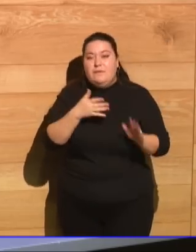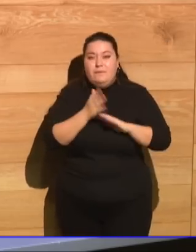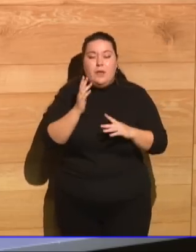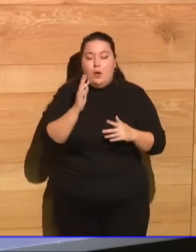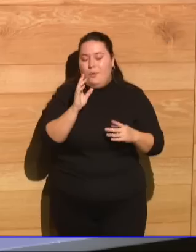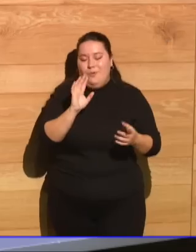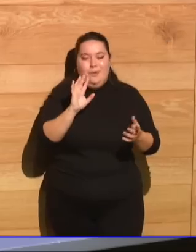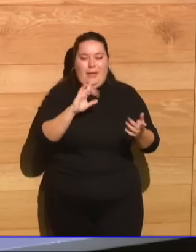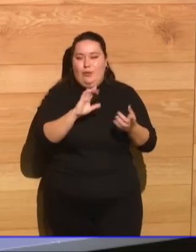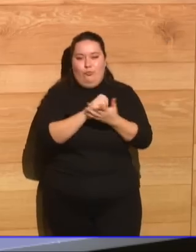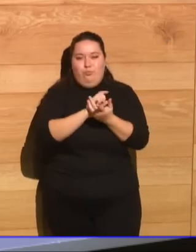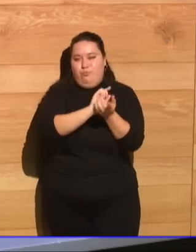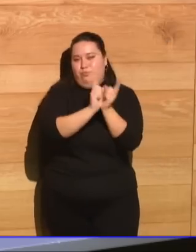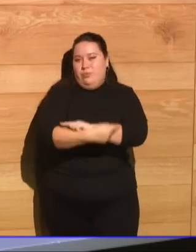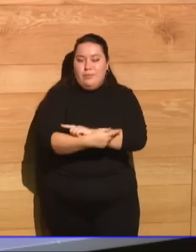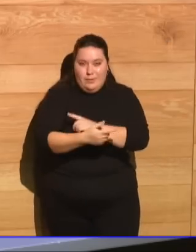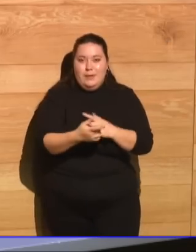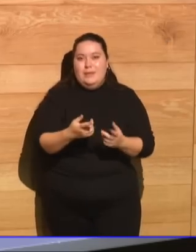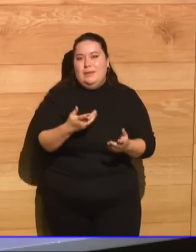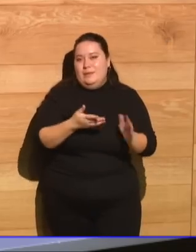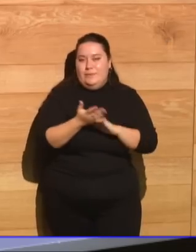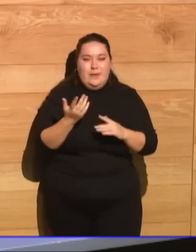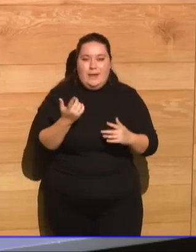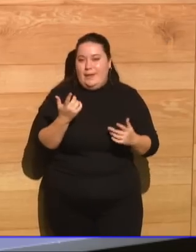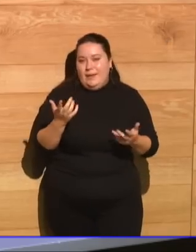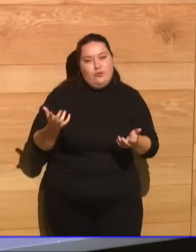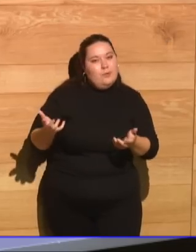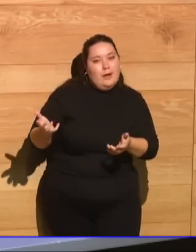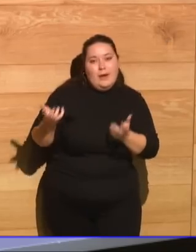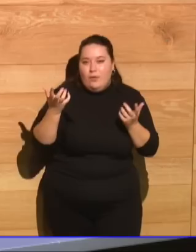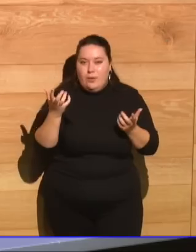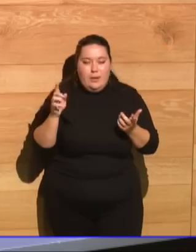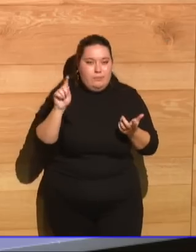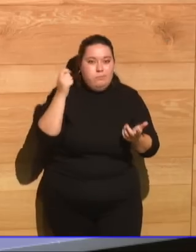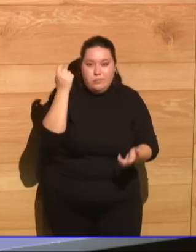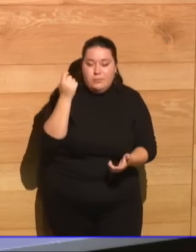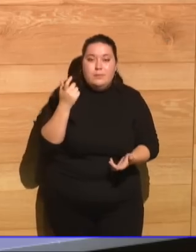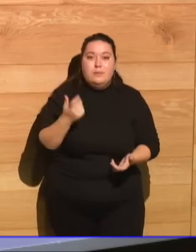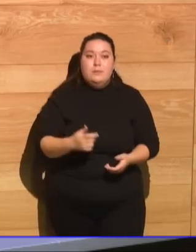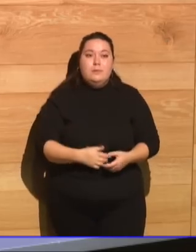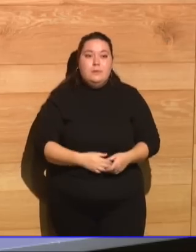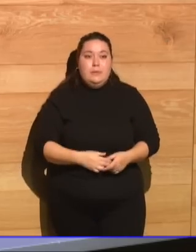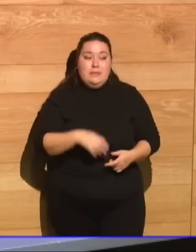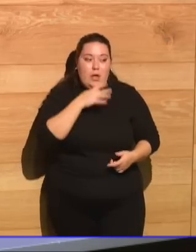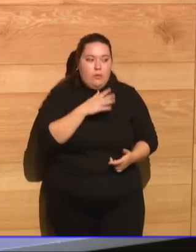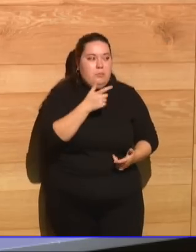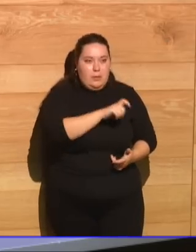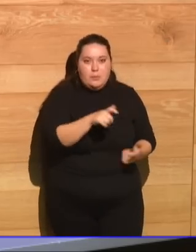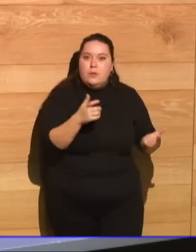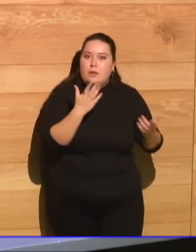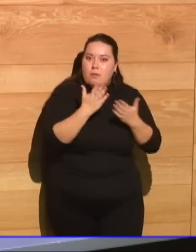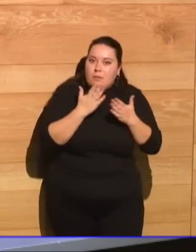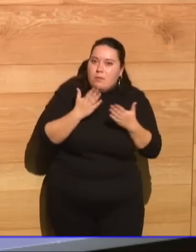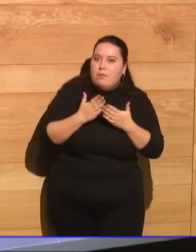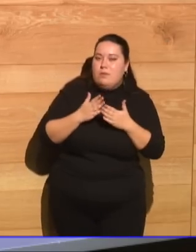vueltas al marcador. Están jugando muy duro. O sea, aún ahora los operadores pueden estudiar, analizar y disfrutar